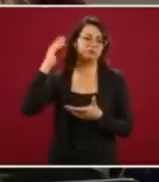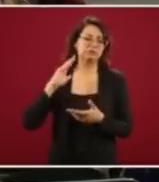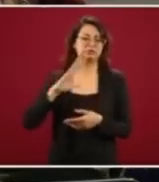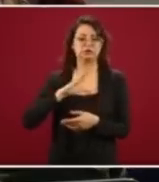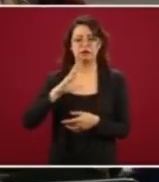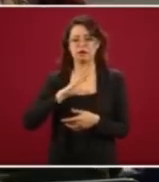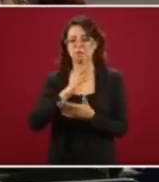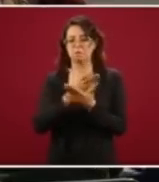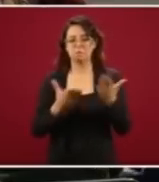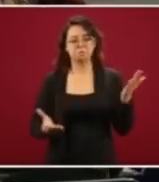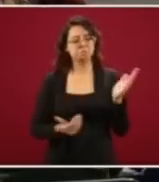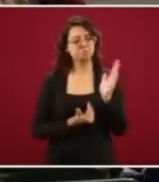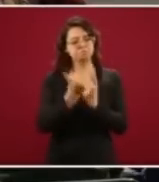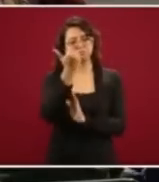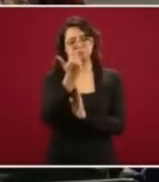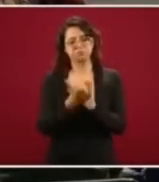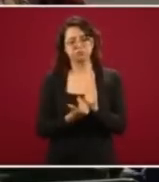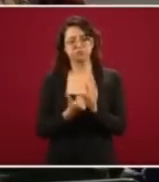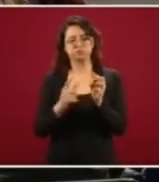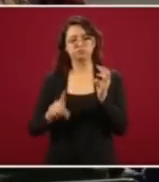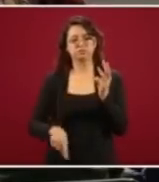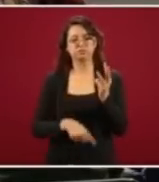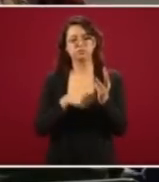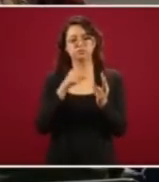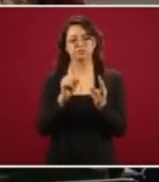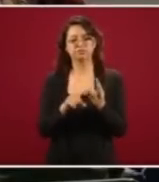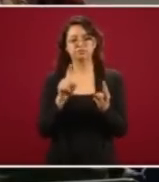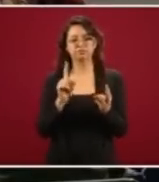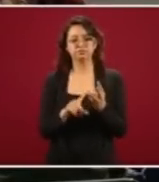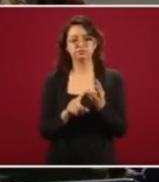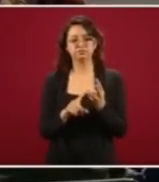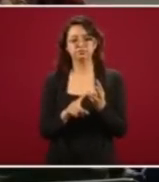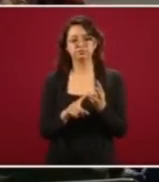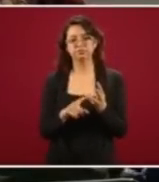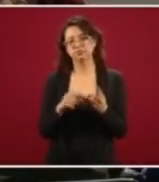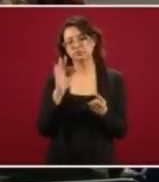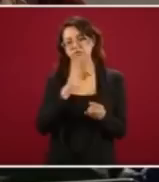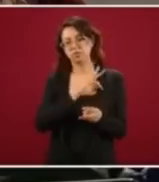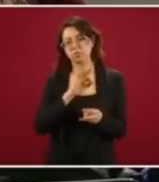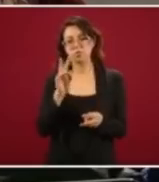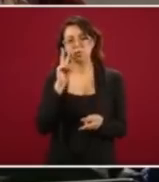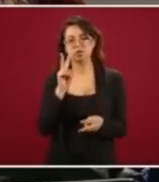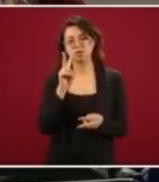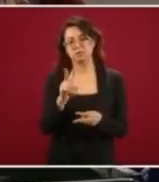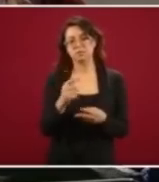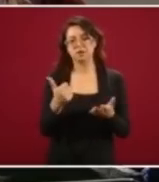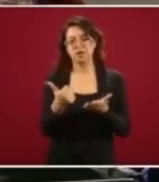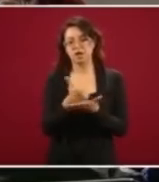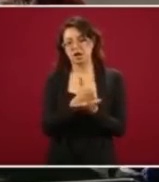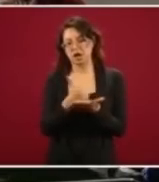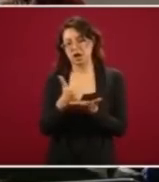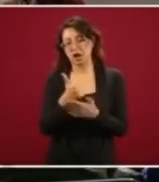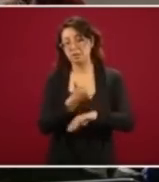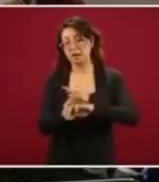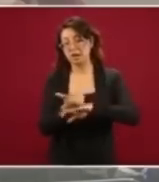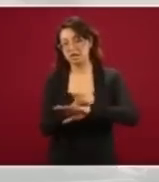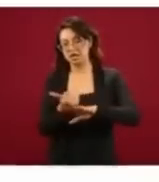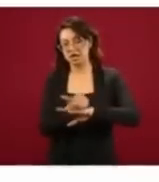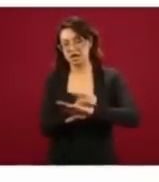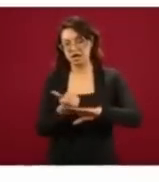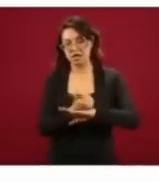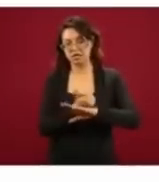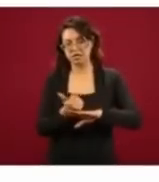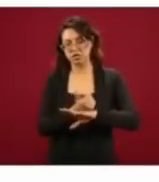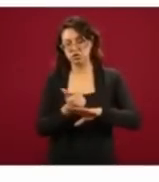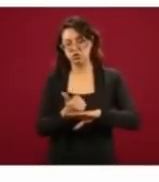determinado, que la entrada, que es esta parte amarilla, donde dice túnel del primer intento de